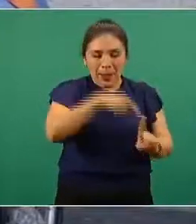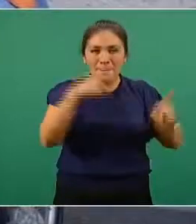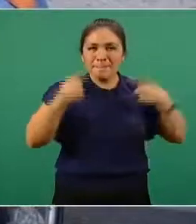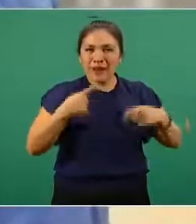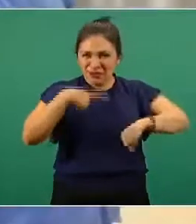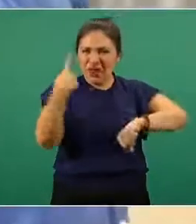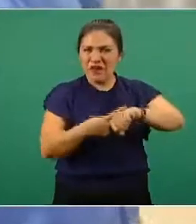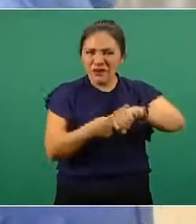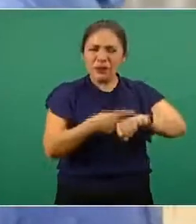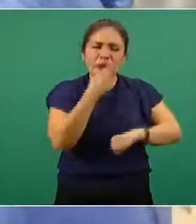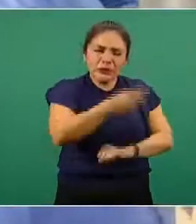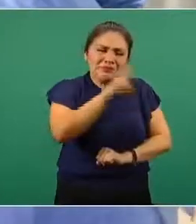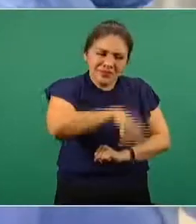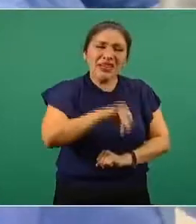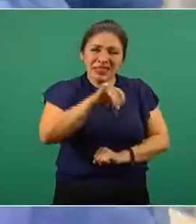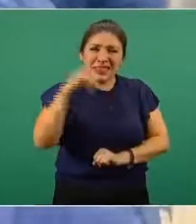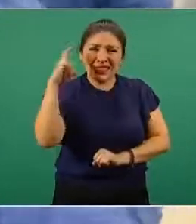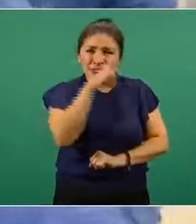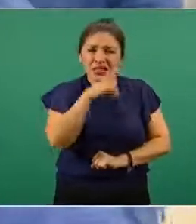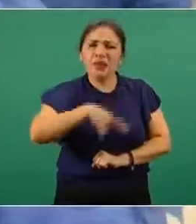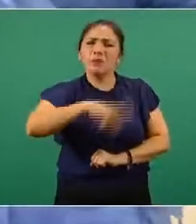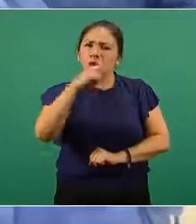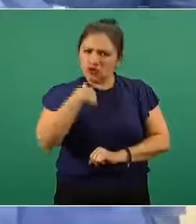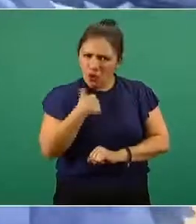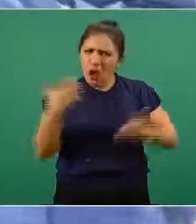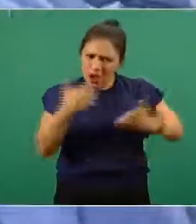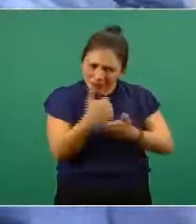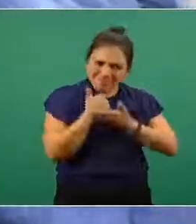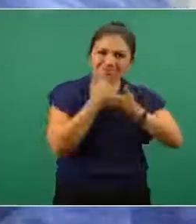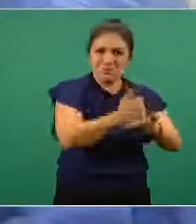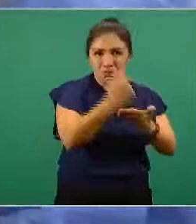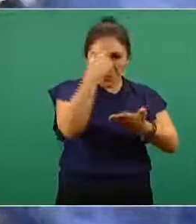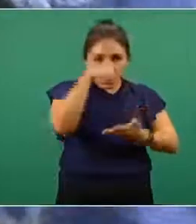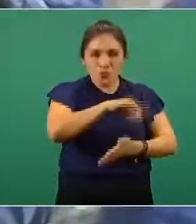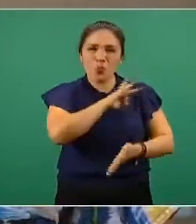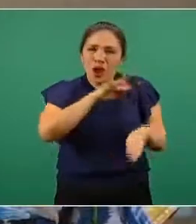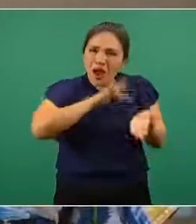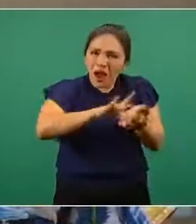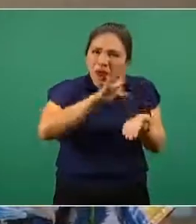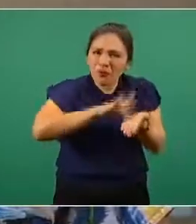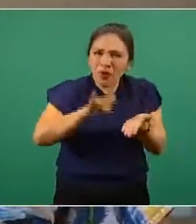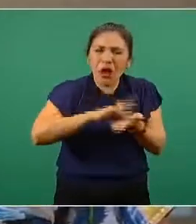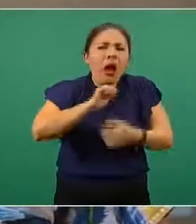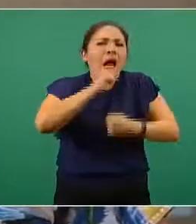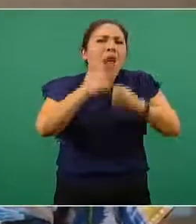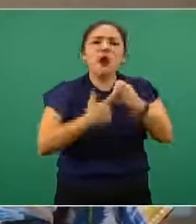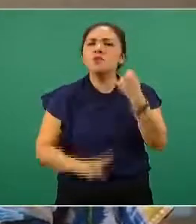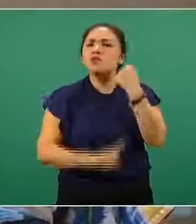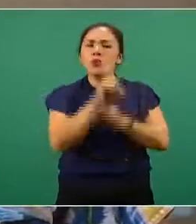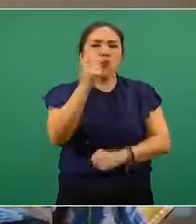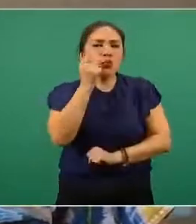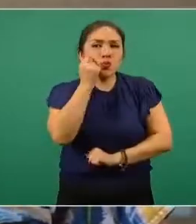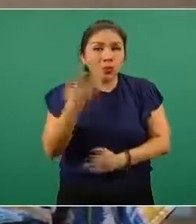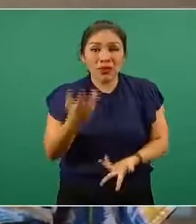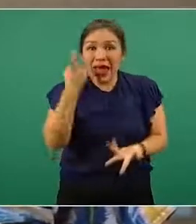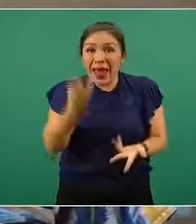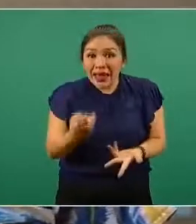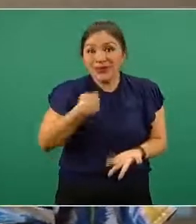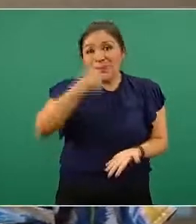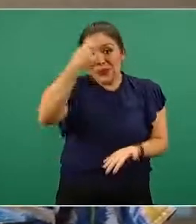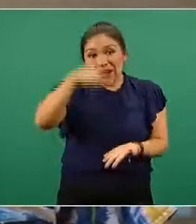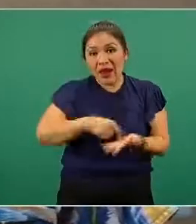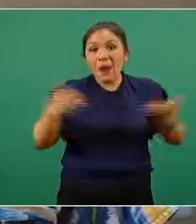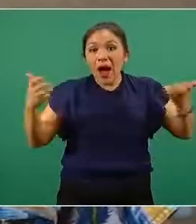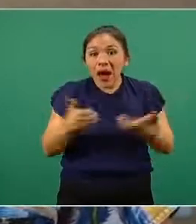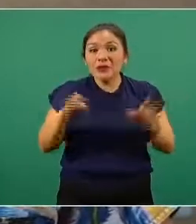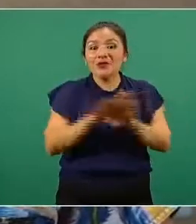de que sí es difícil, pero nosotros estamos ahí con él para poderlo apoyar en cualquier situación. Eso yo creo que es lo que